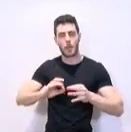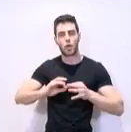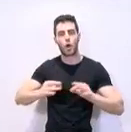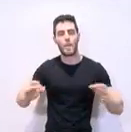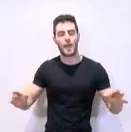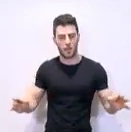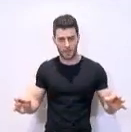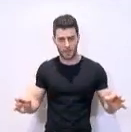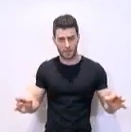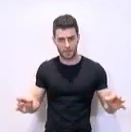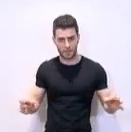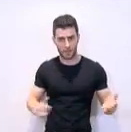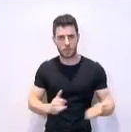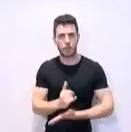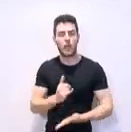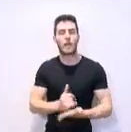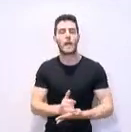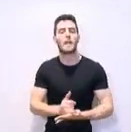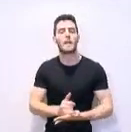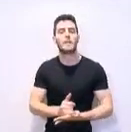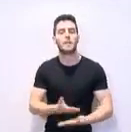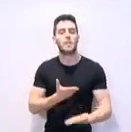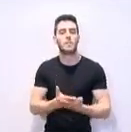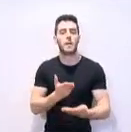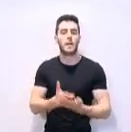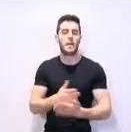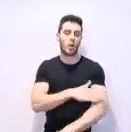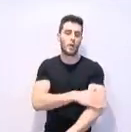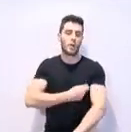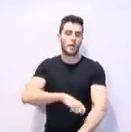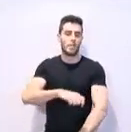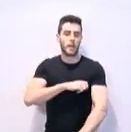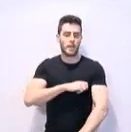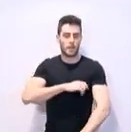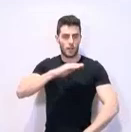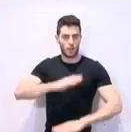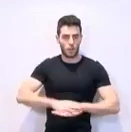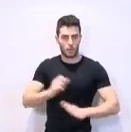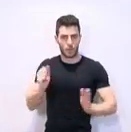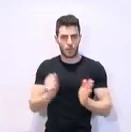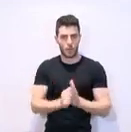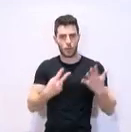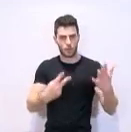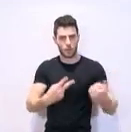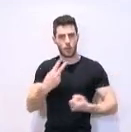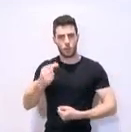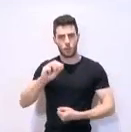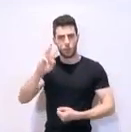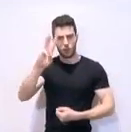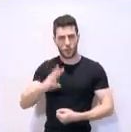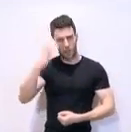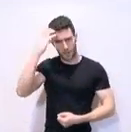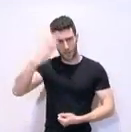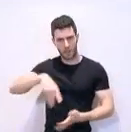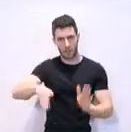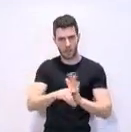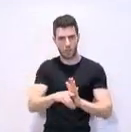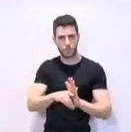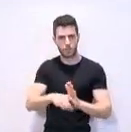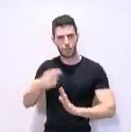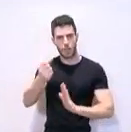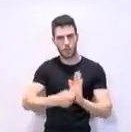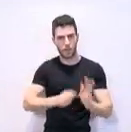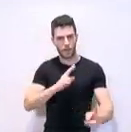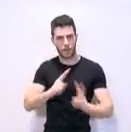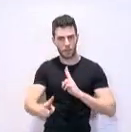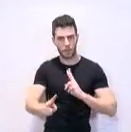cooperativas agrarias. Instar al Gobierno de España, en cumplimiento del artículo 72.3 del Real Decreto, de medidas en